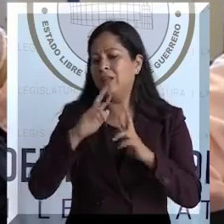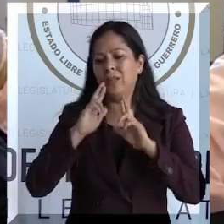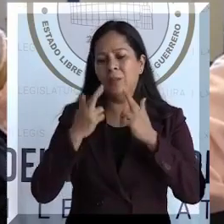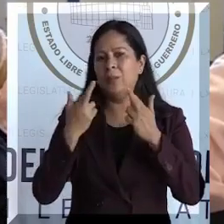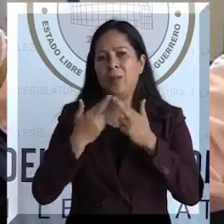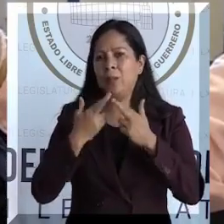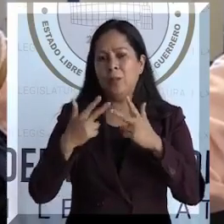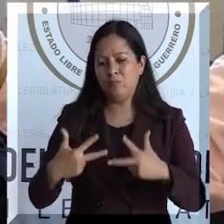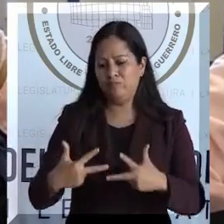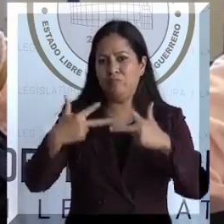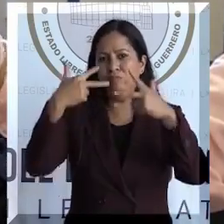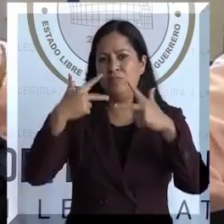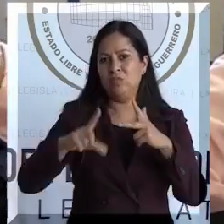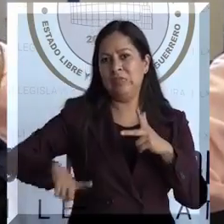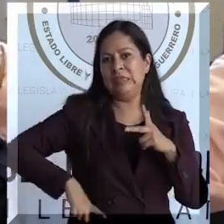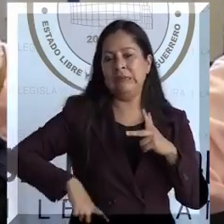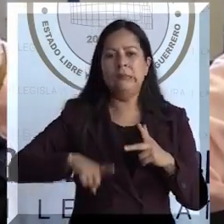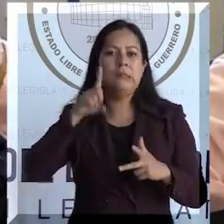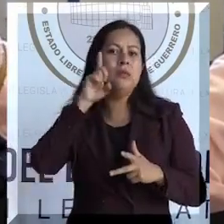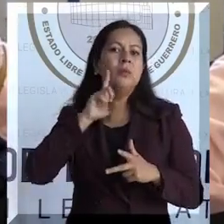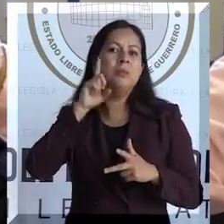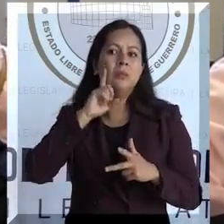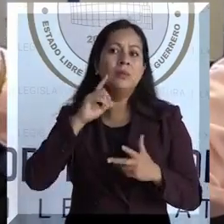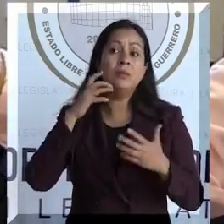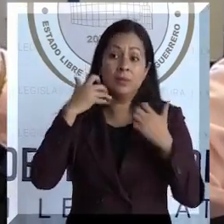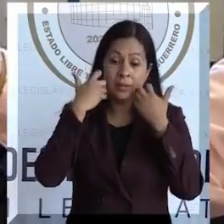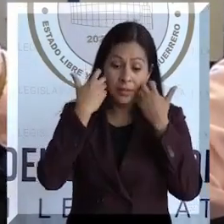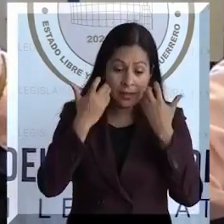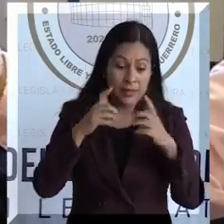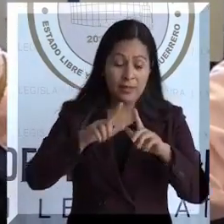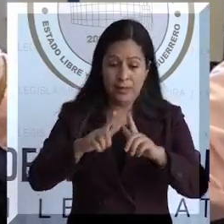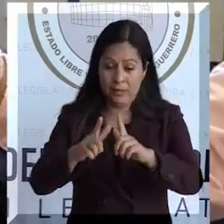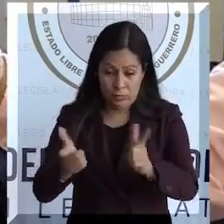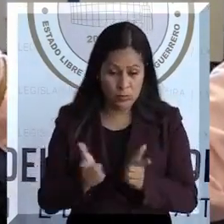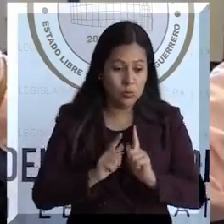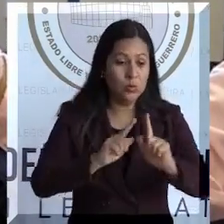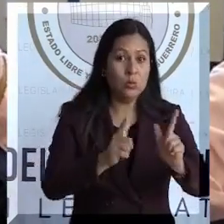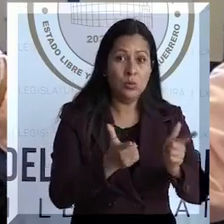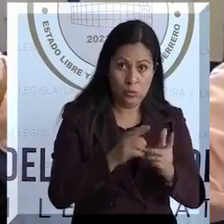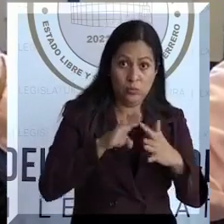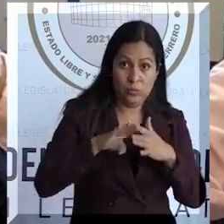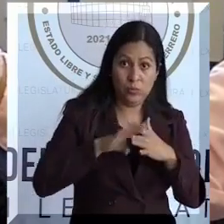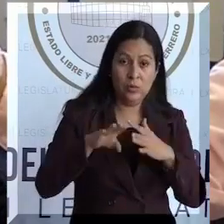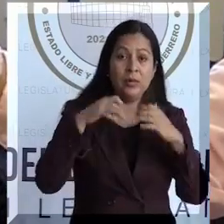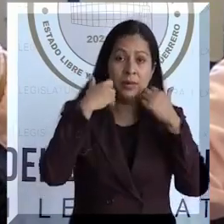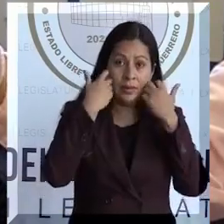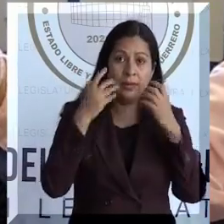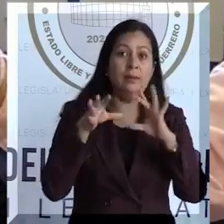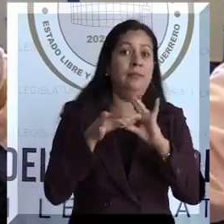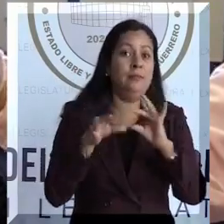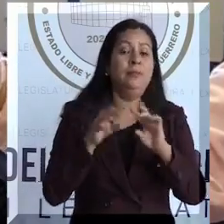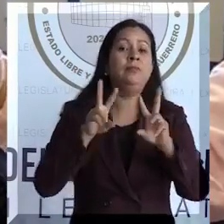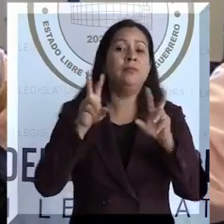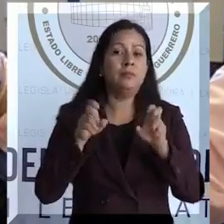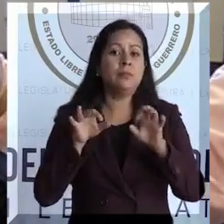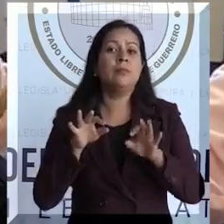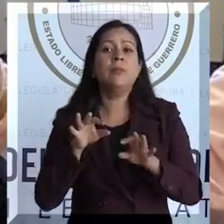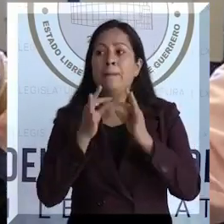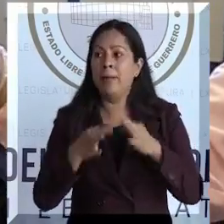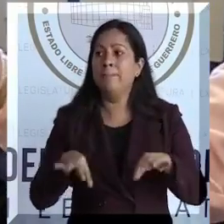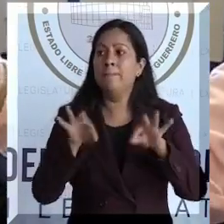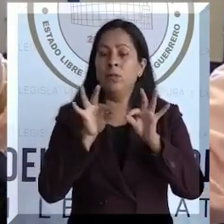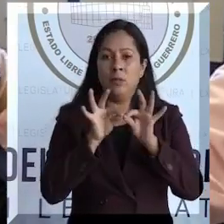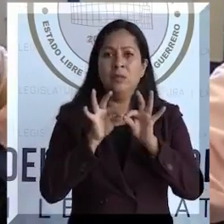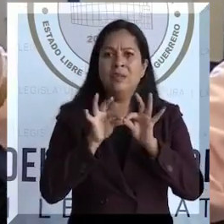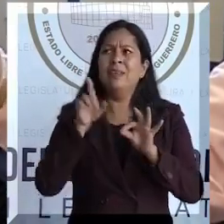virtual. Los clubes querían platicar con ella de temas importantes. En el tema de las casas de representación, en